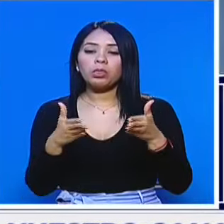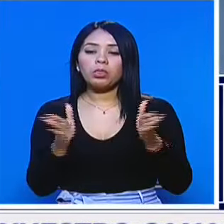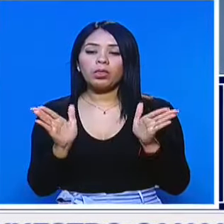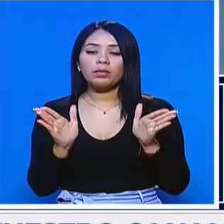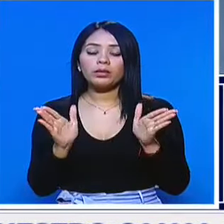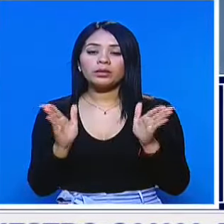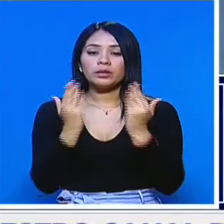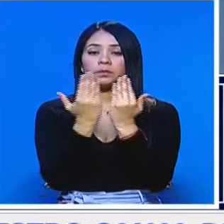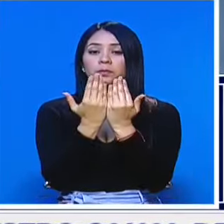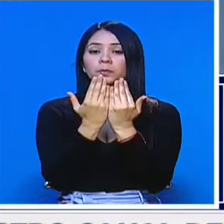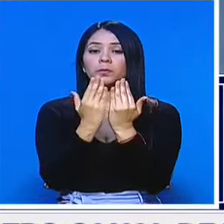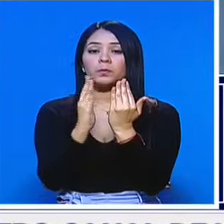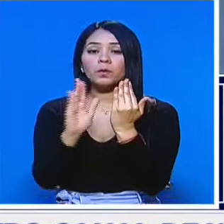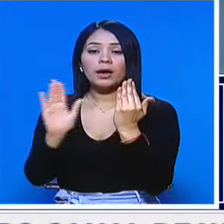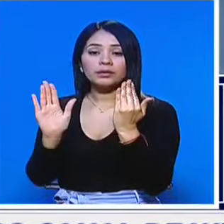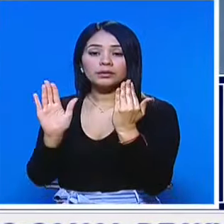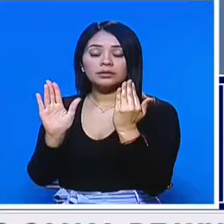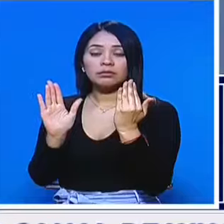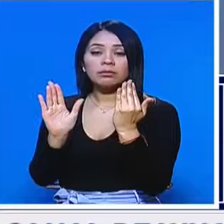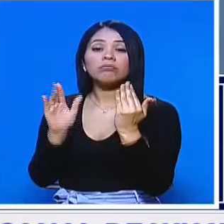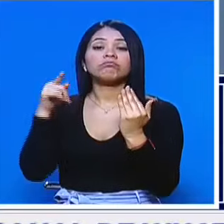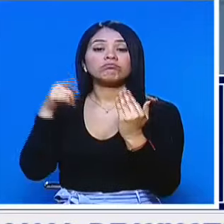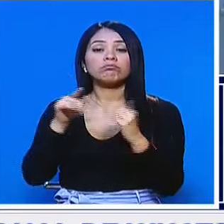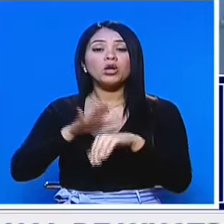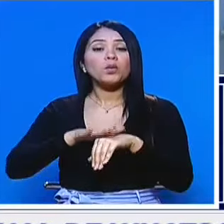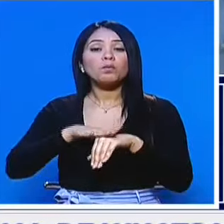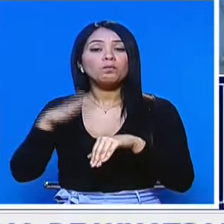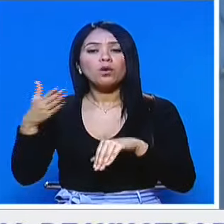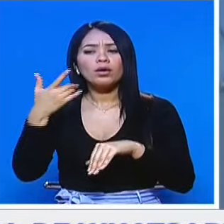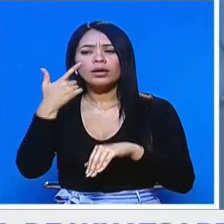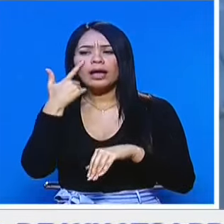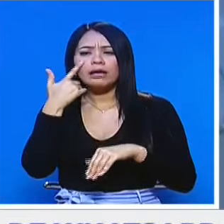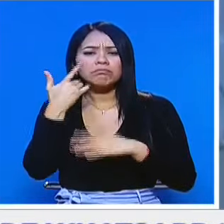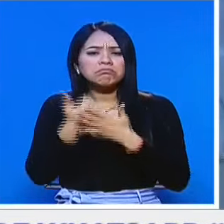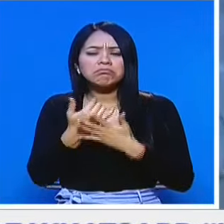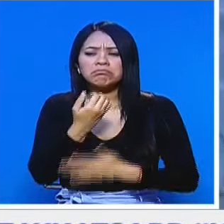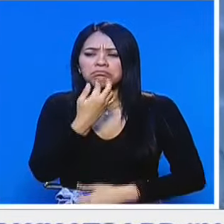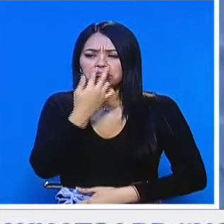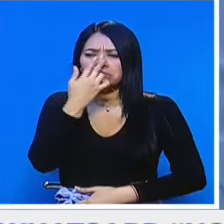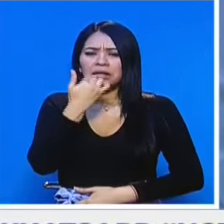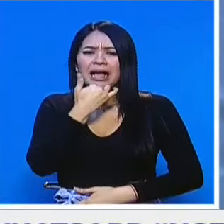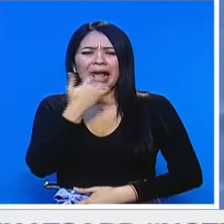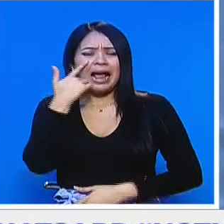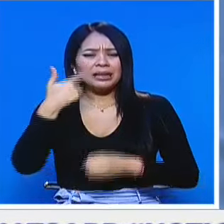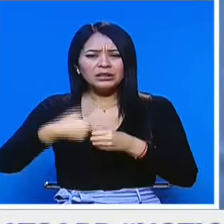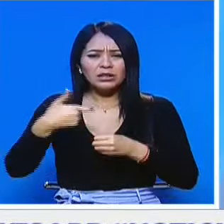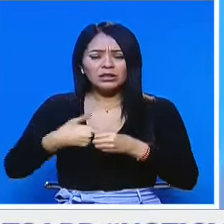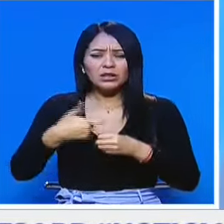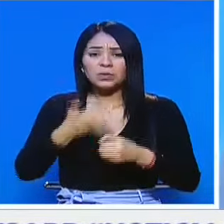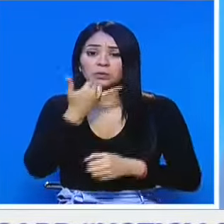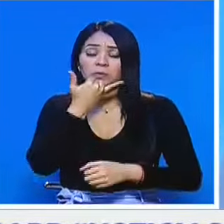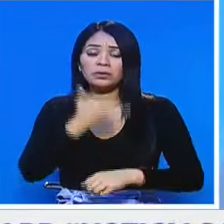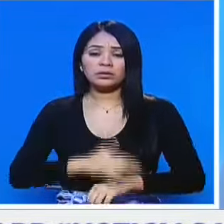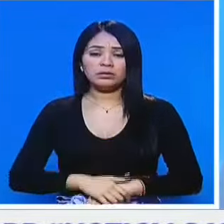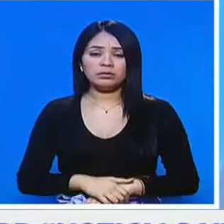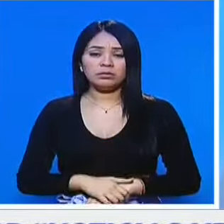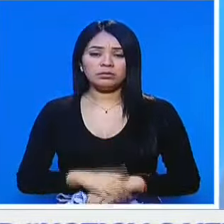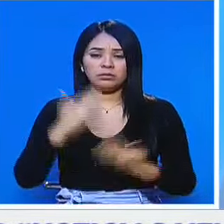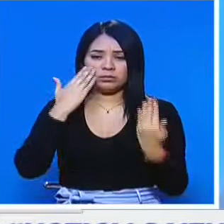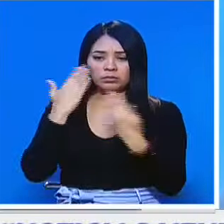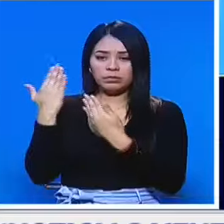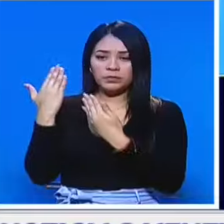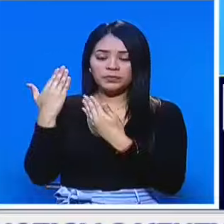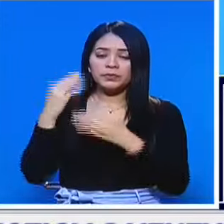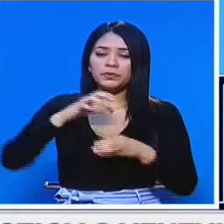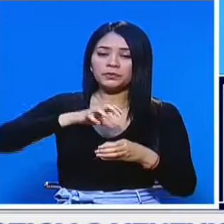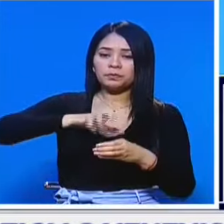del gas dentro de la vivienda, ya que podría tratarse de alguna falla en la bombona o una sobrecarga de la misma. En la parte trasera de la válvula está la